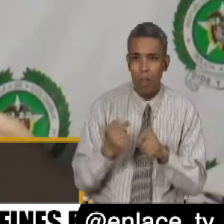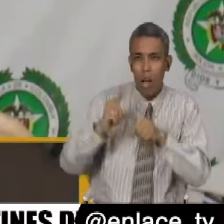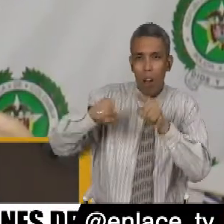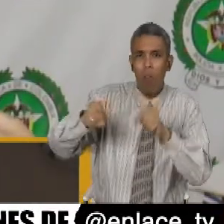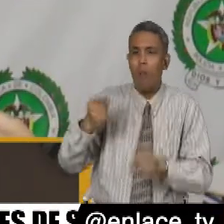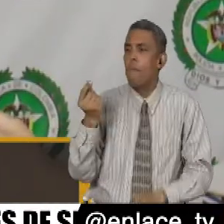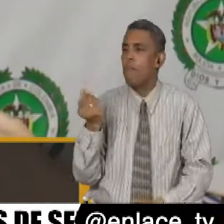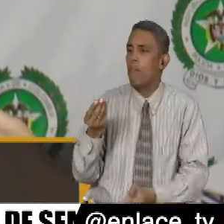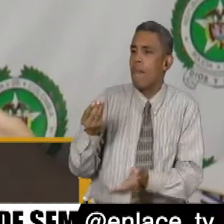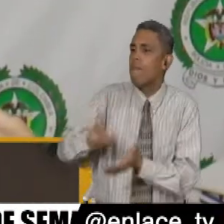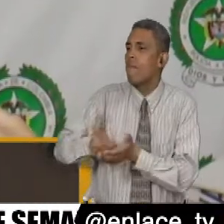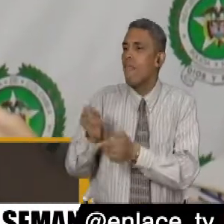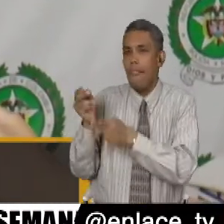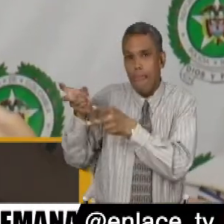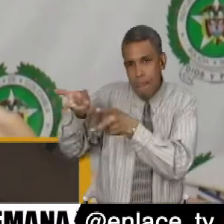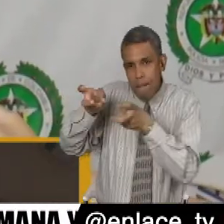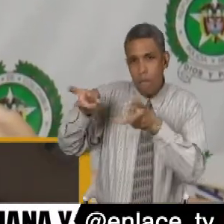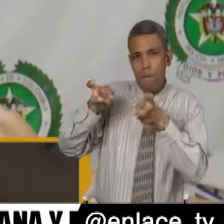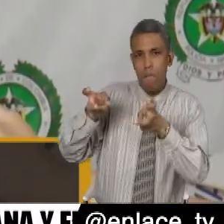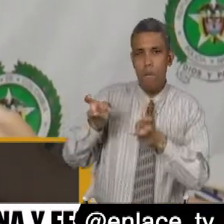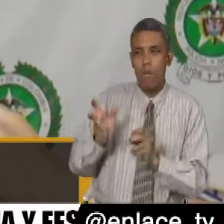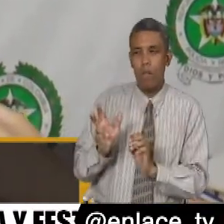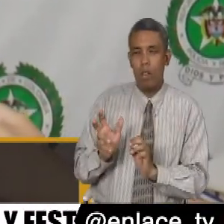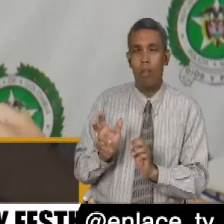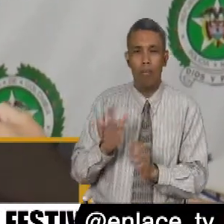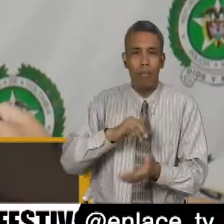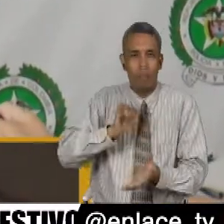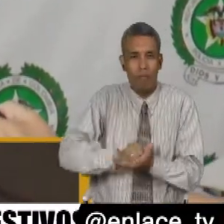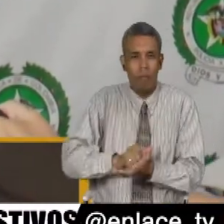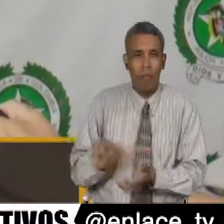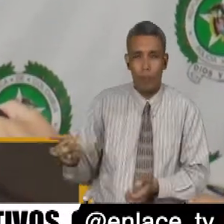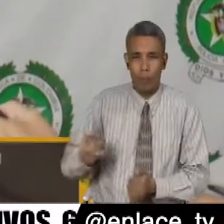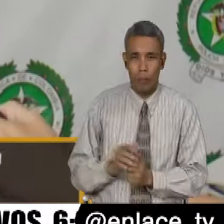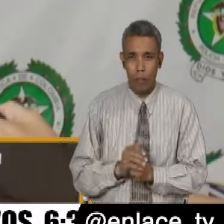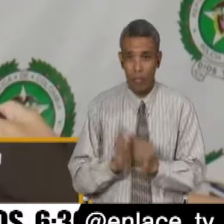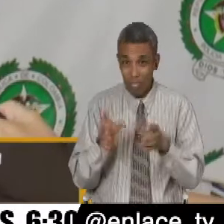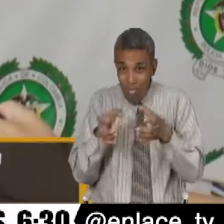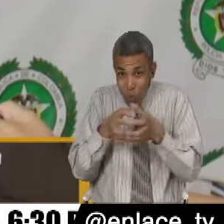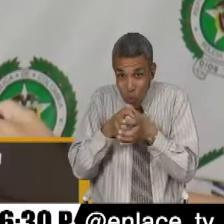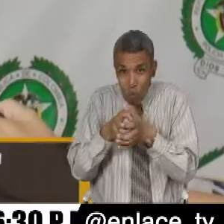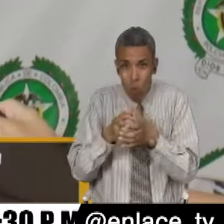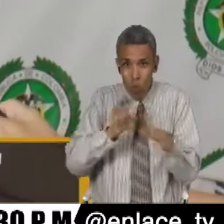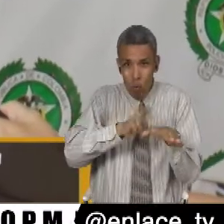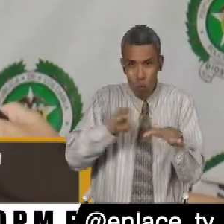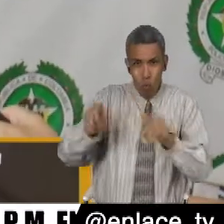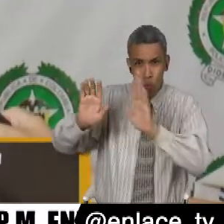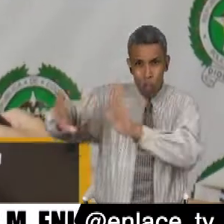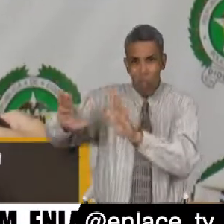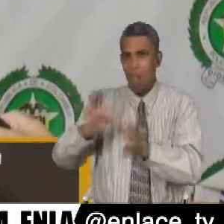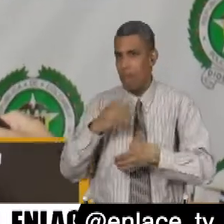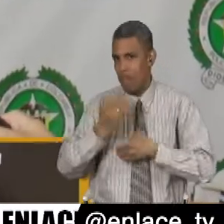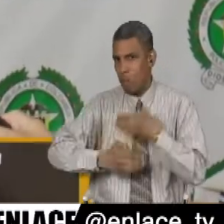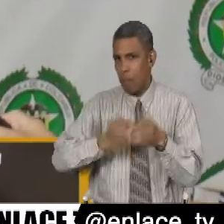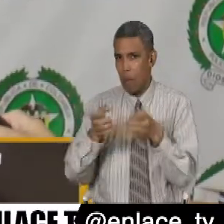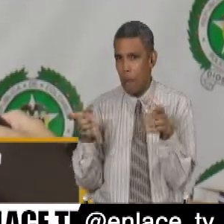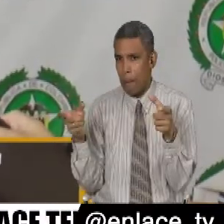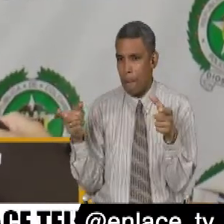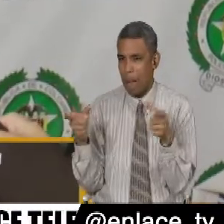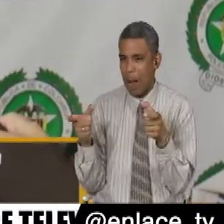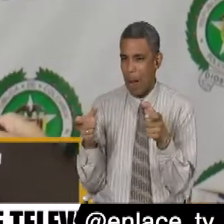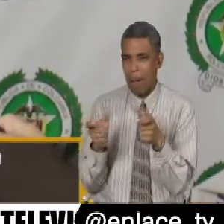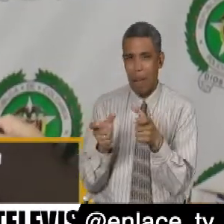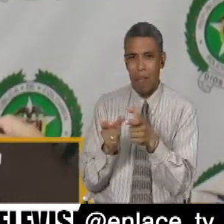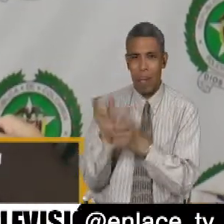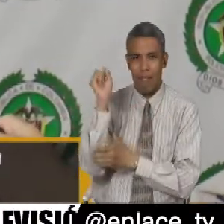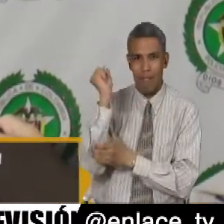esto pues conduce a ésta a desmantelar esta banda delincuencial que estaba haciendo